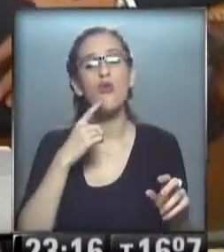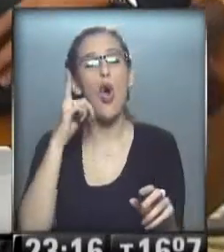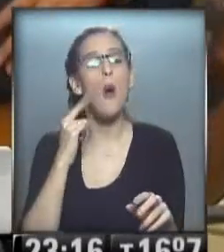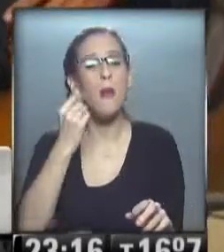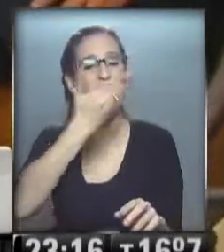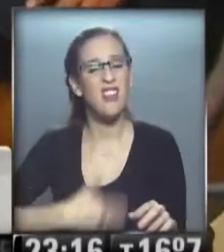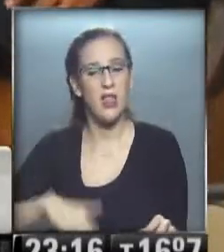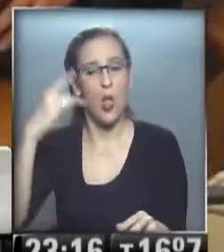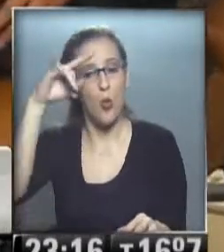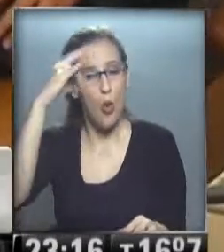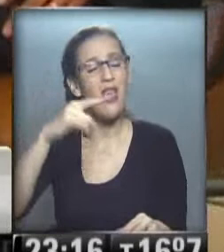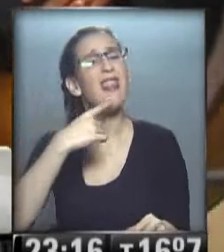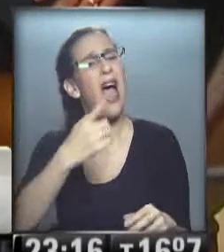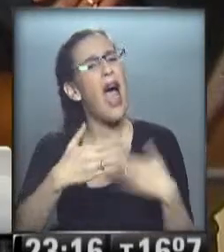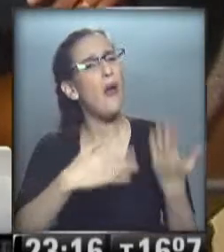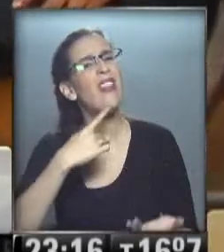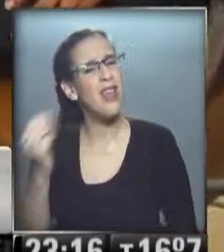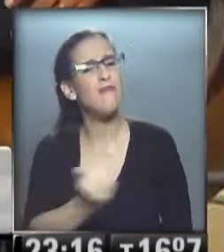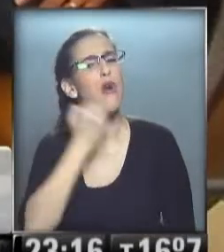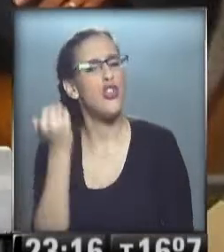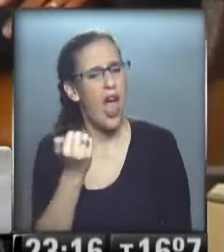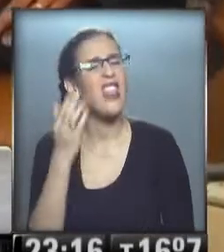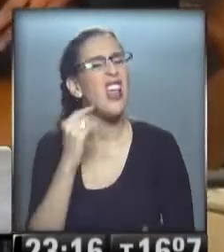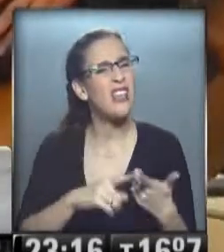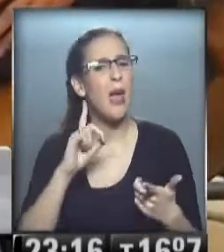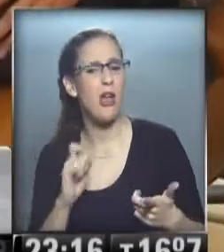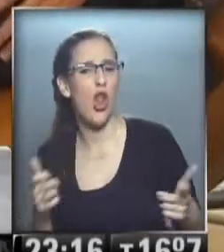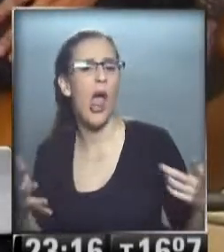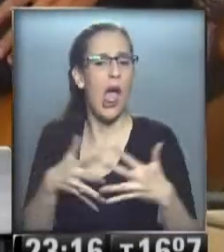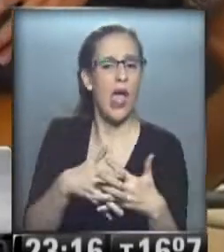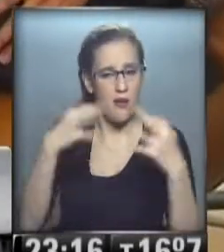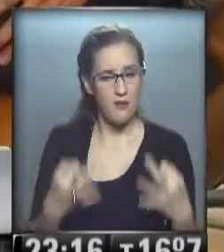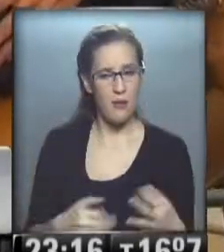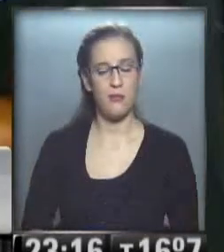importancia del conocimiento y la integración del inglés con el español.